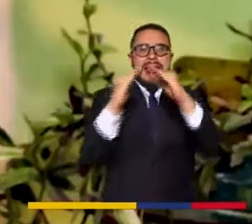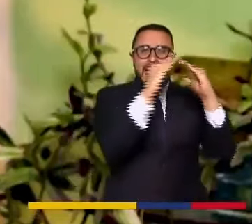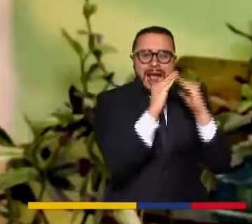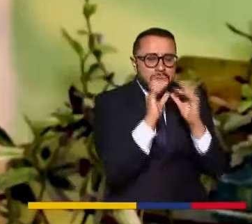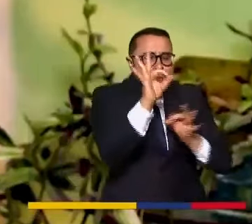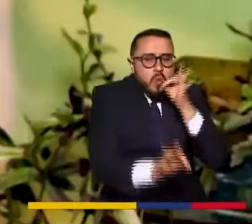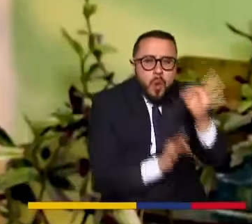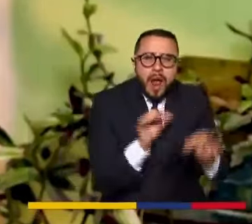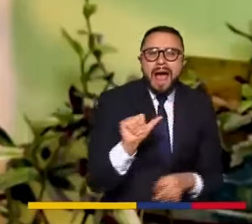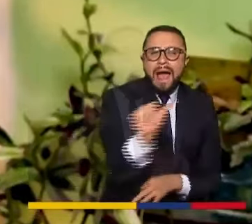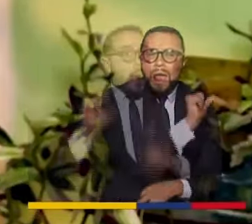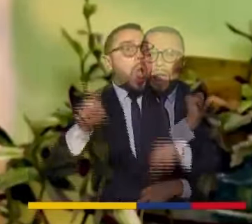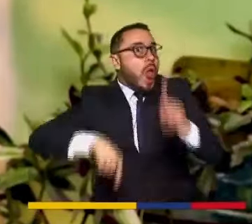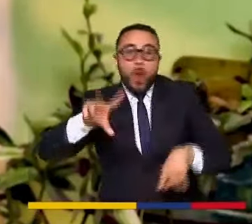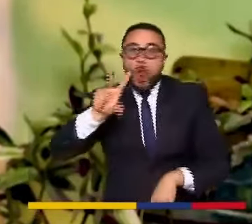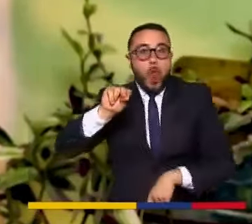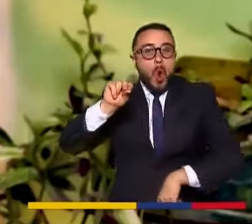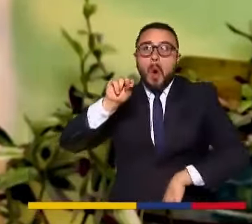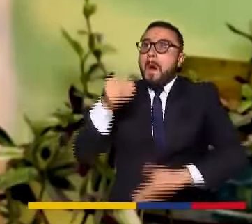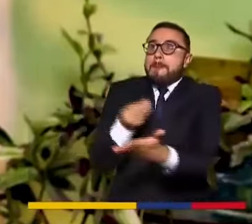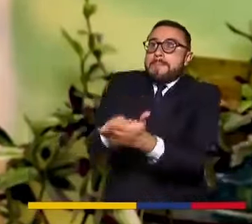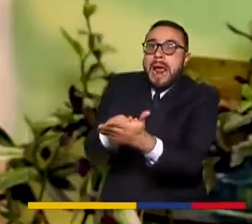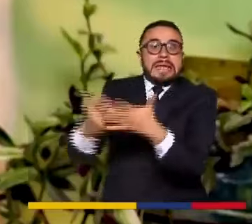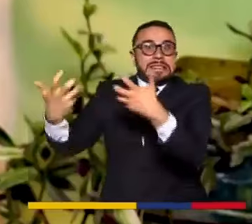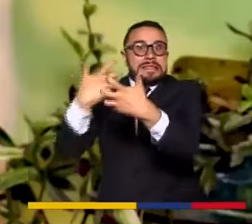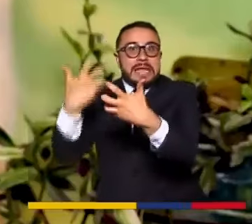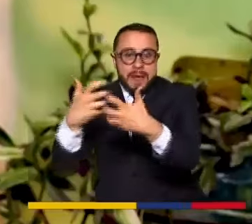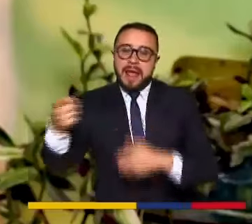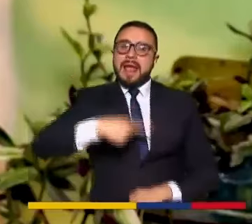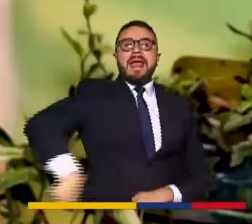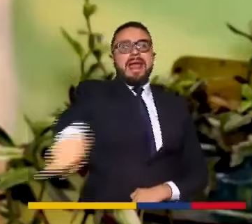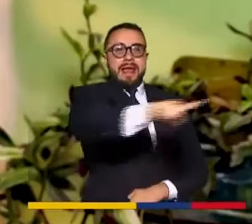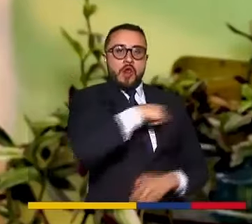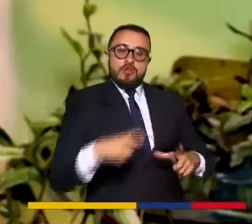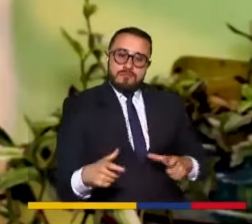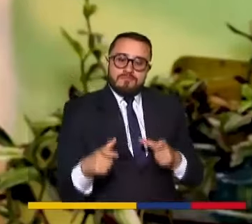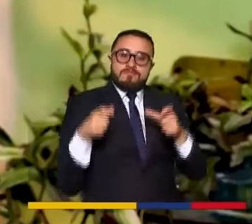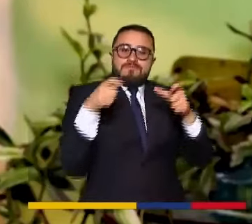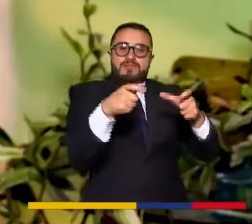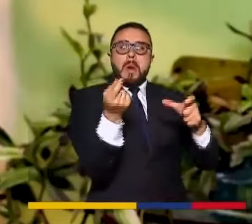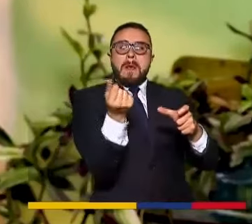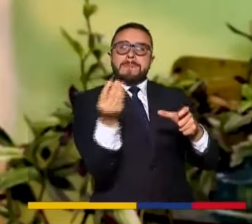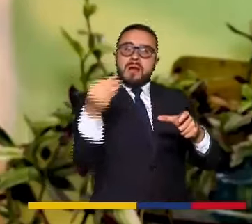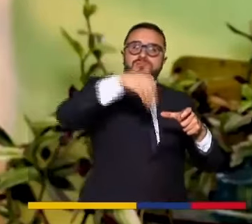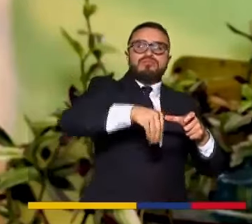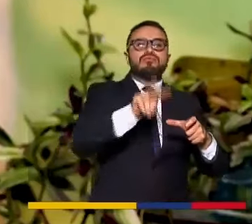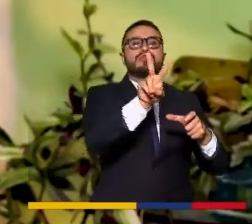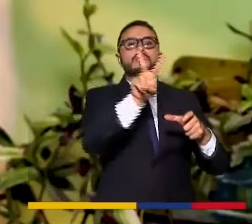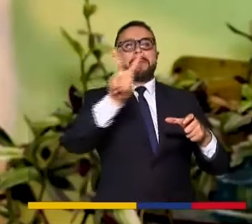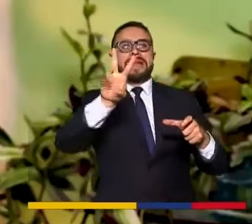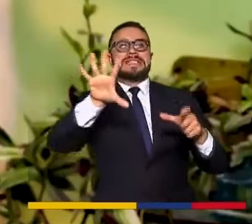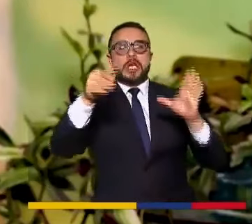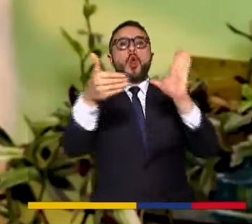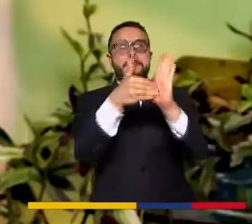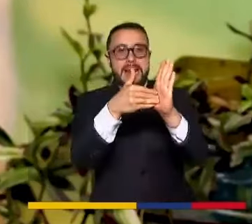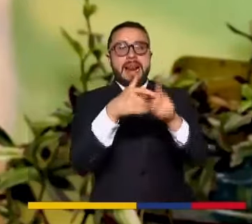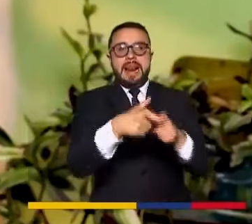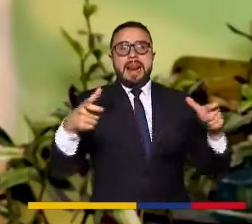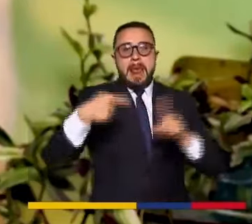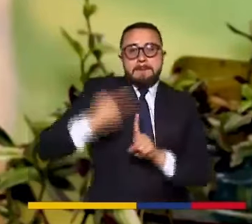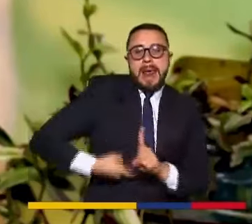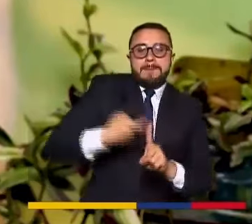y hasta médicos recibirán un Bono pensional de 225000 pesos mensuales